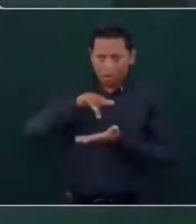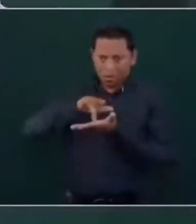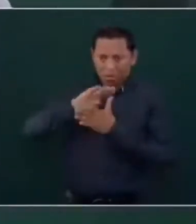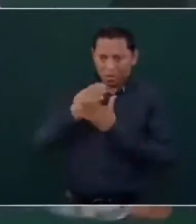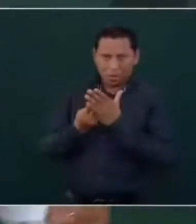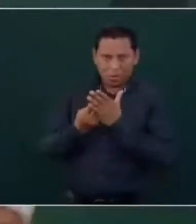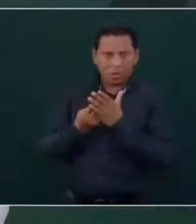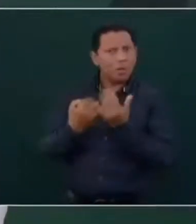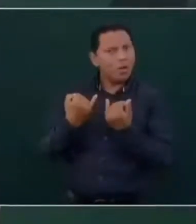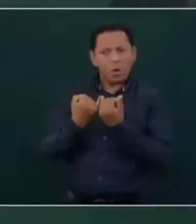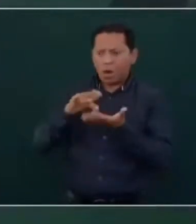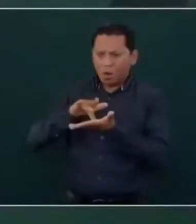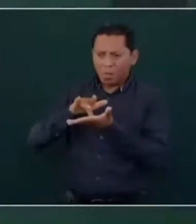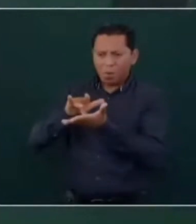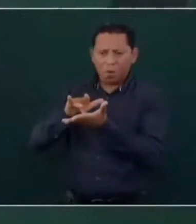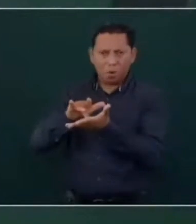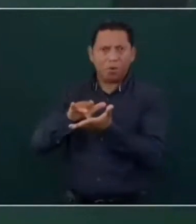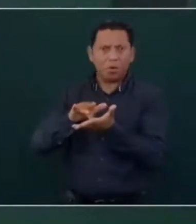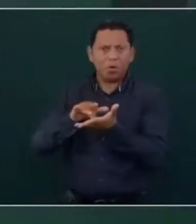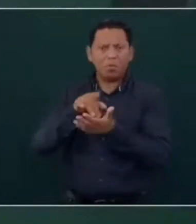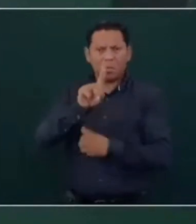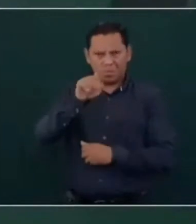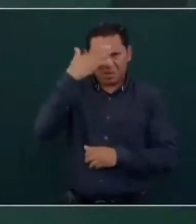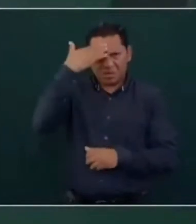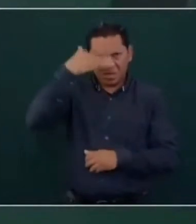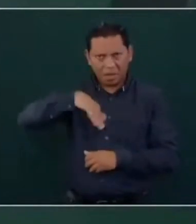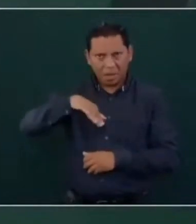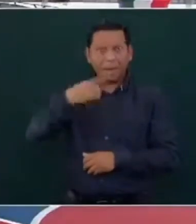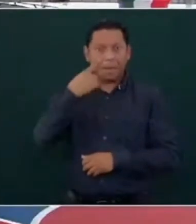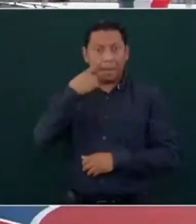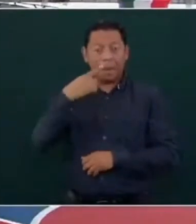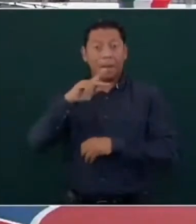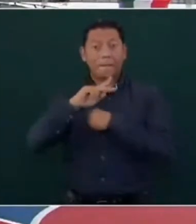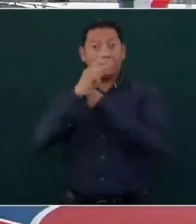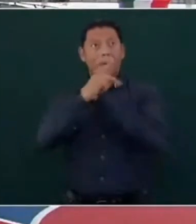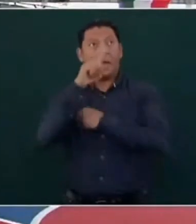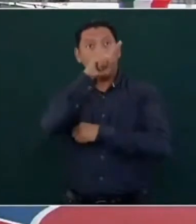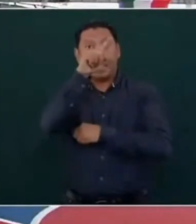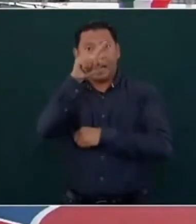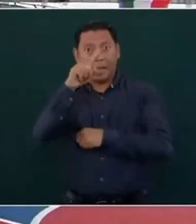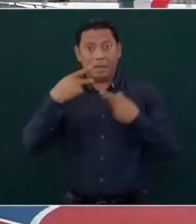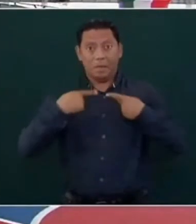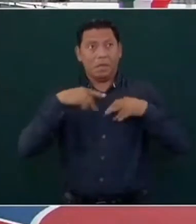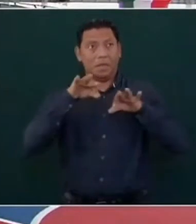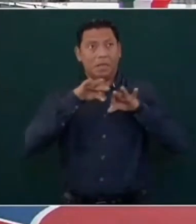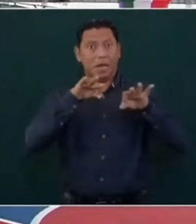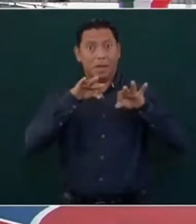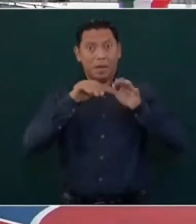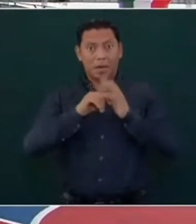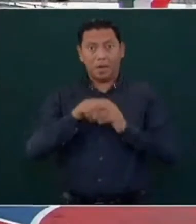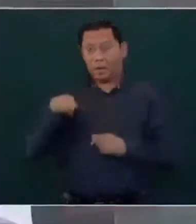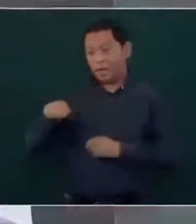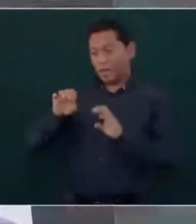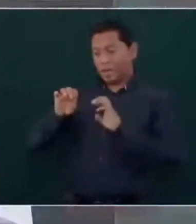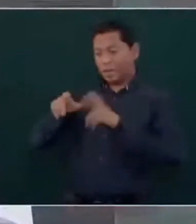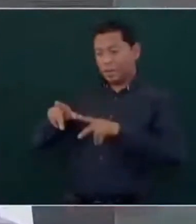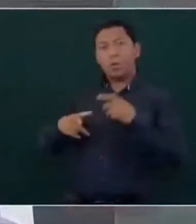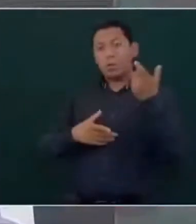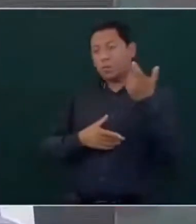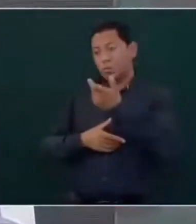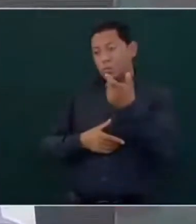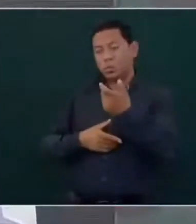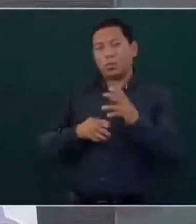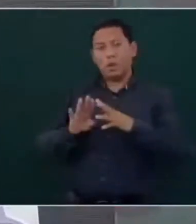quedamos cortos. Las remesas son la principal fuente de ingresos que tiene nuestro país.